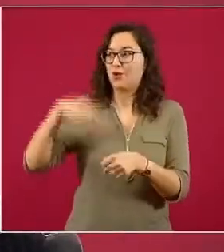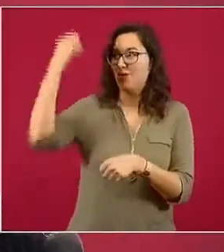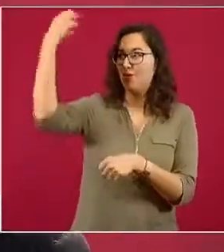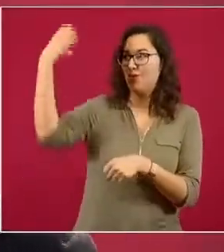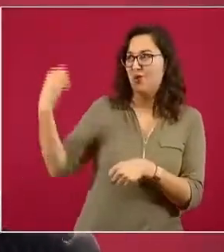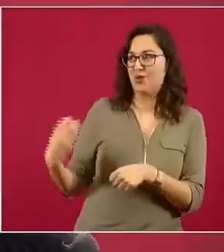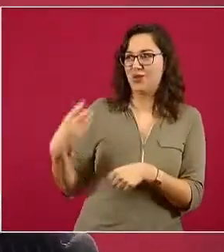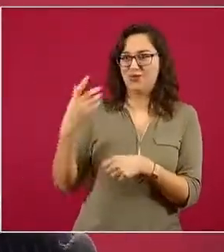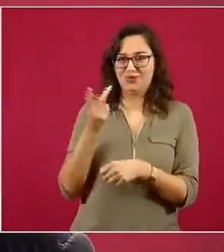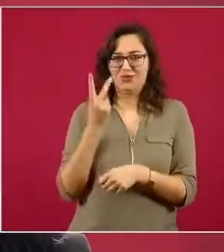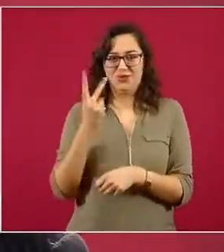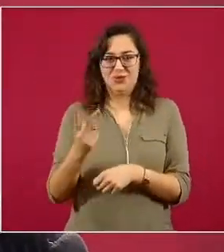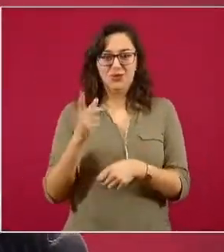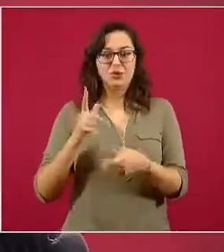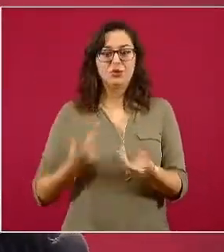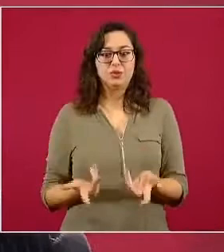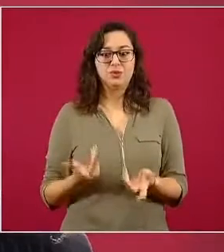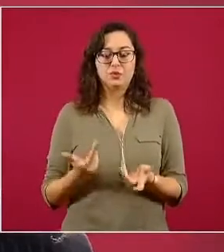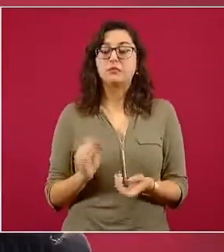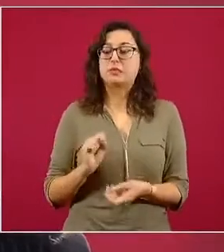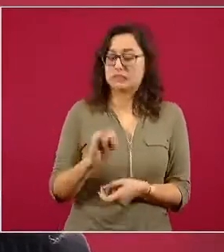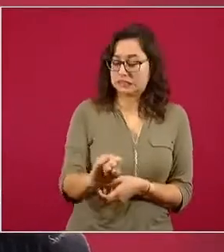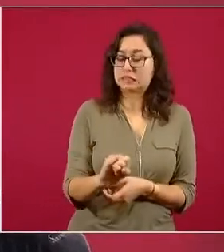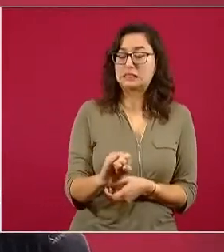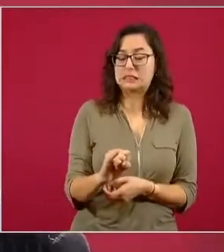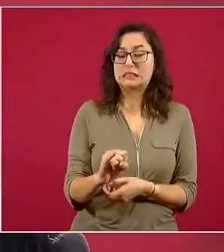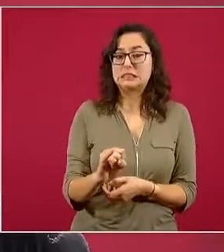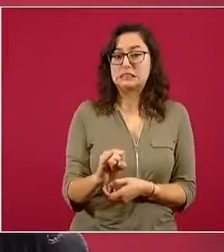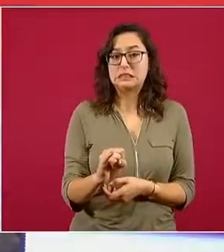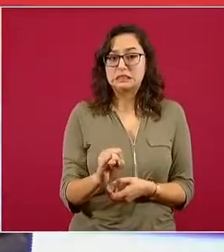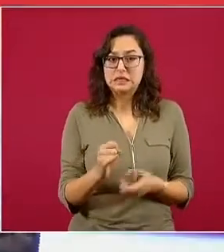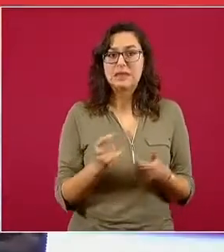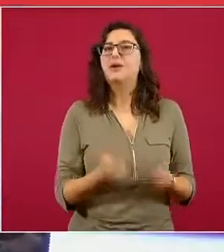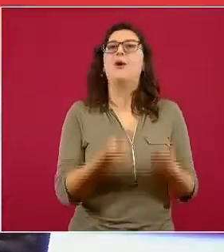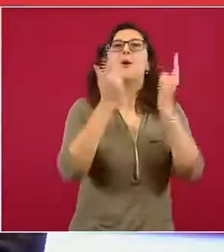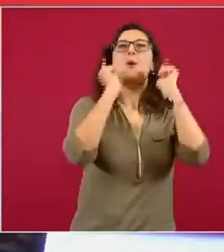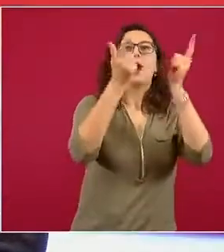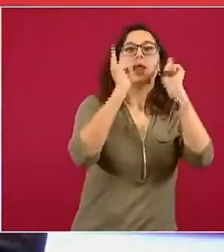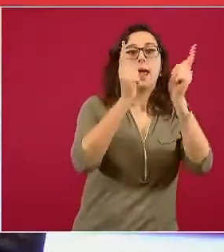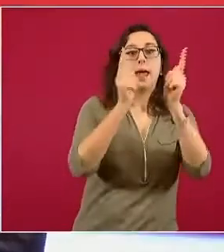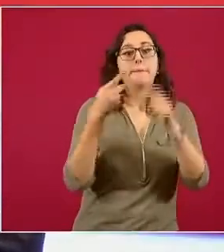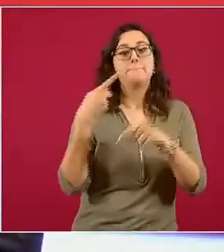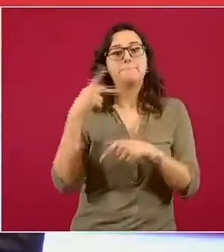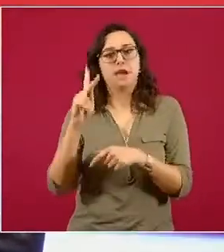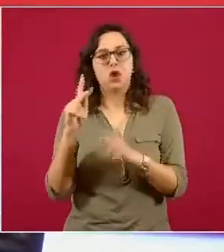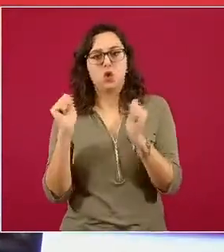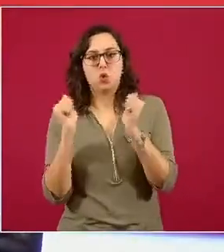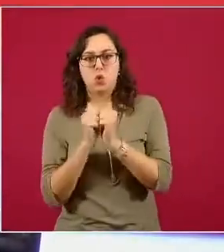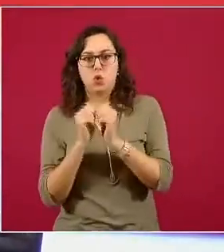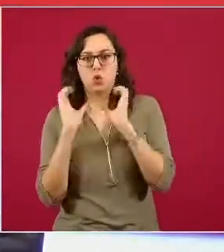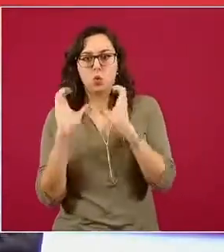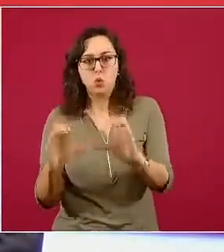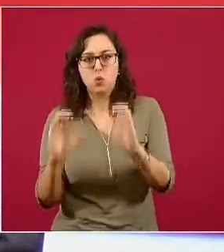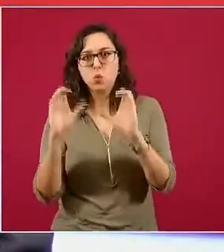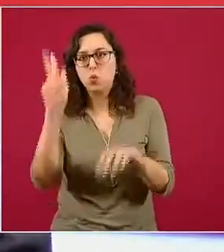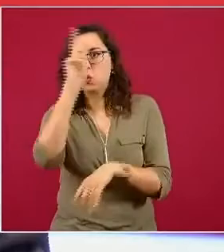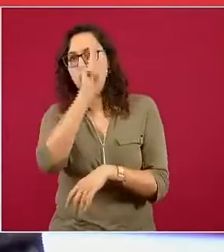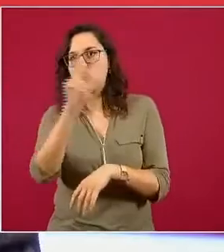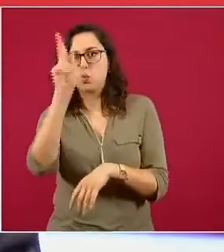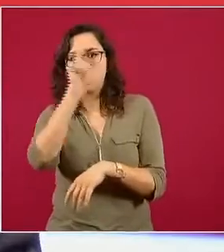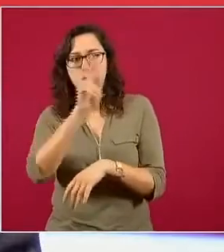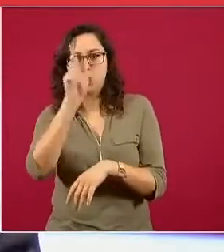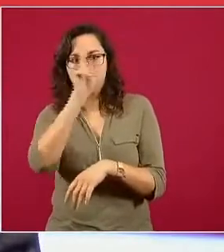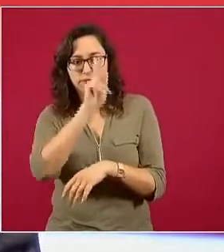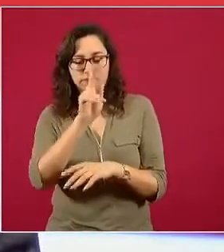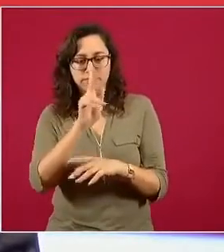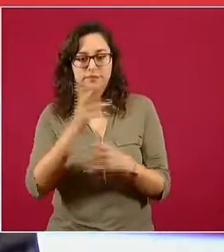dos colores, tenemos que aplicar esperanza y prudencia al mismo tiempo e irlas combinando adecuadamente hasta que